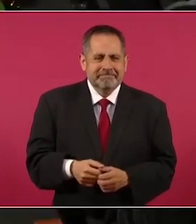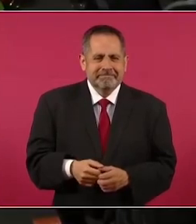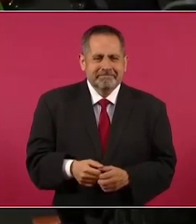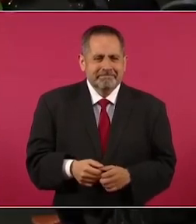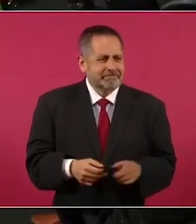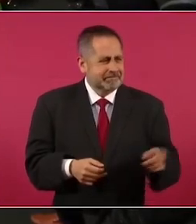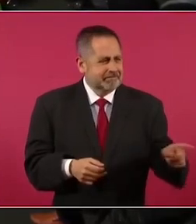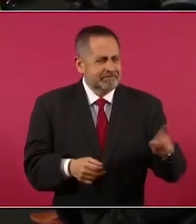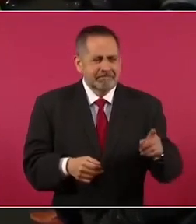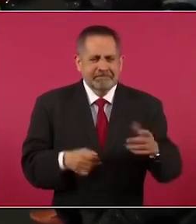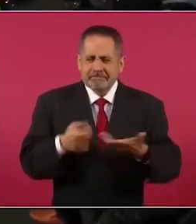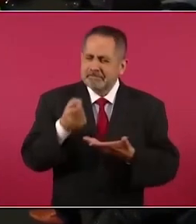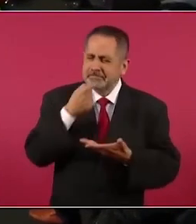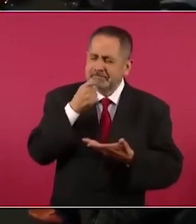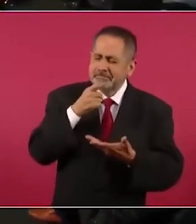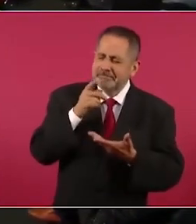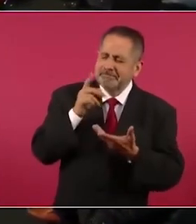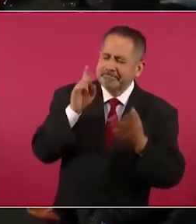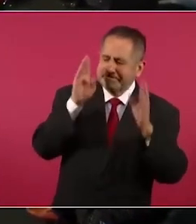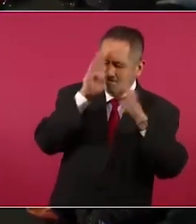Sirve la pasiflorina,